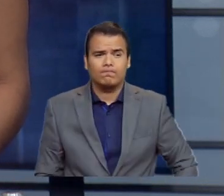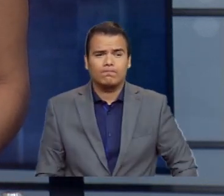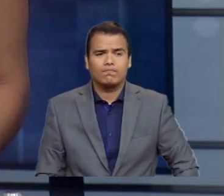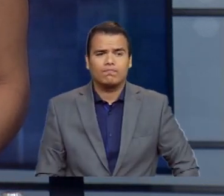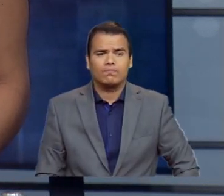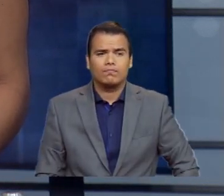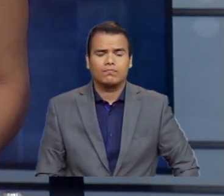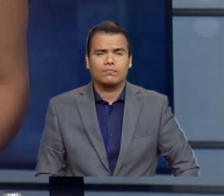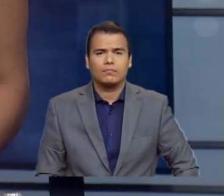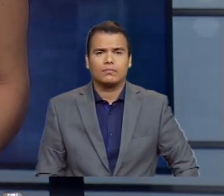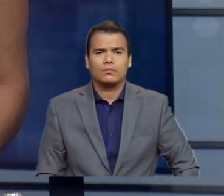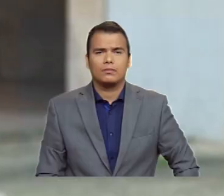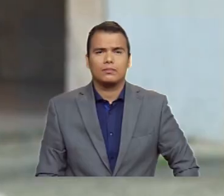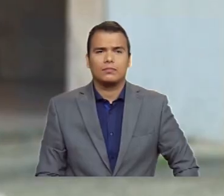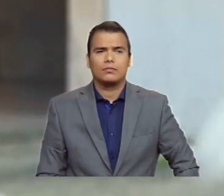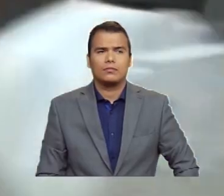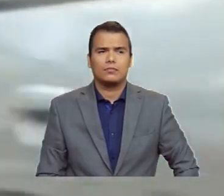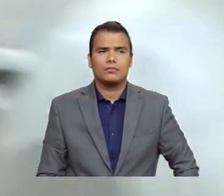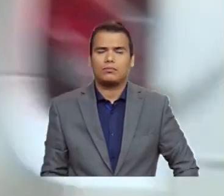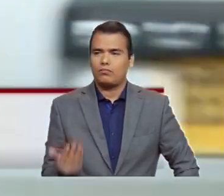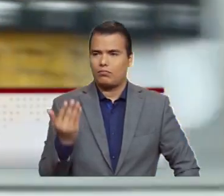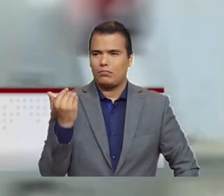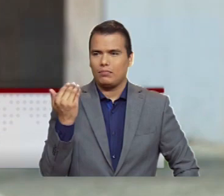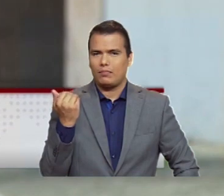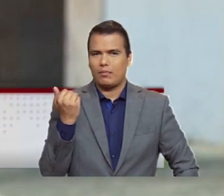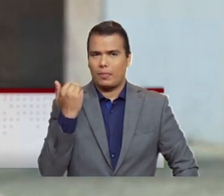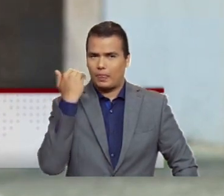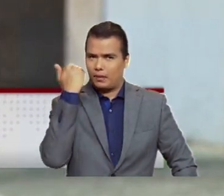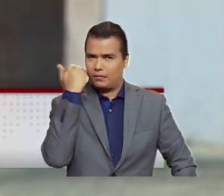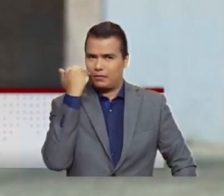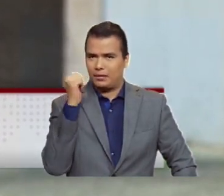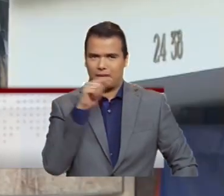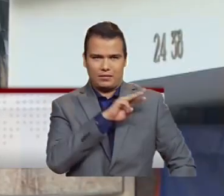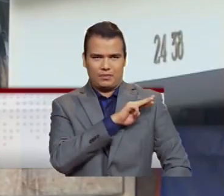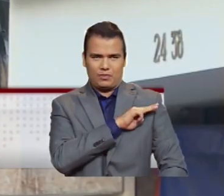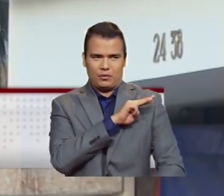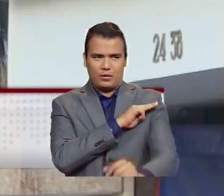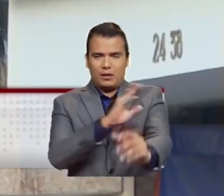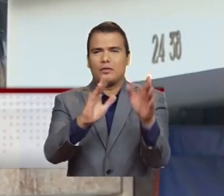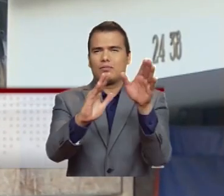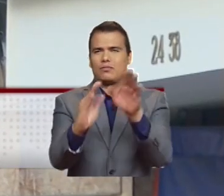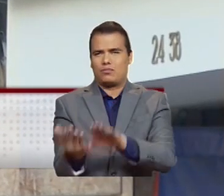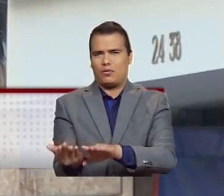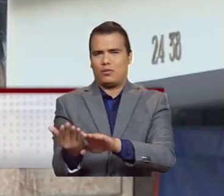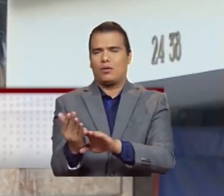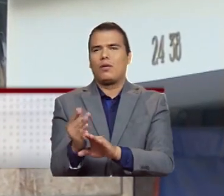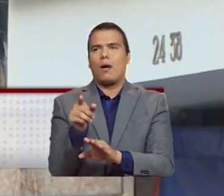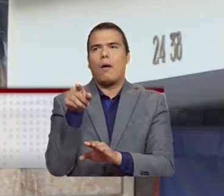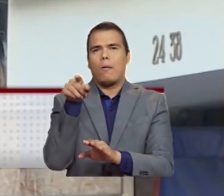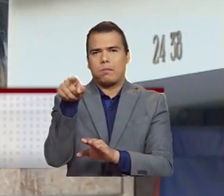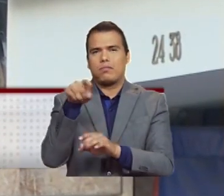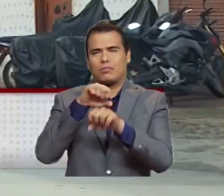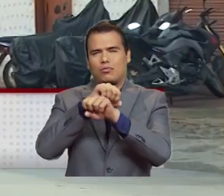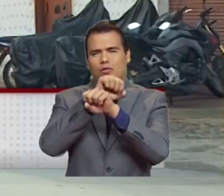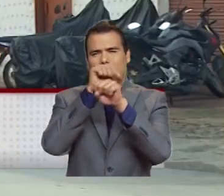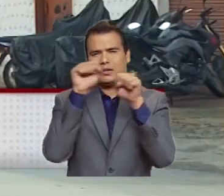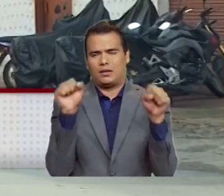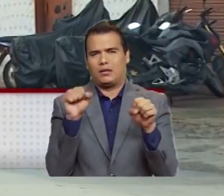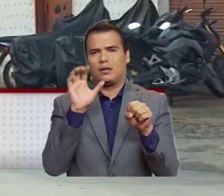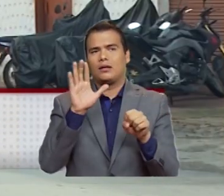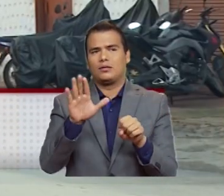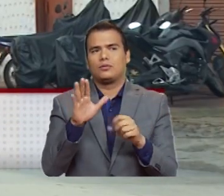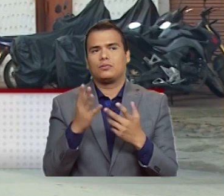morales el más reciente caso de una mujer muerta en cali de forma violenta fue el que se registró en la mañana de este sábado